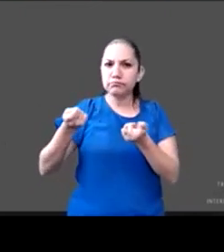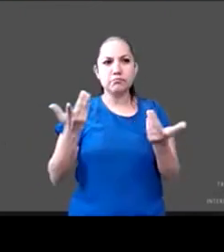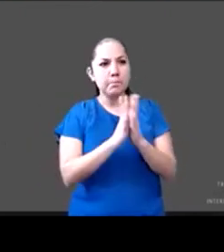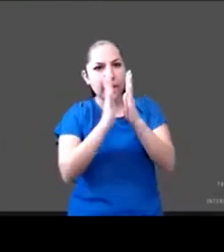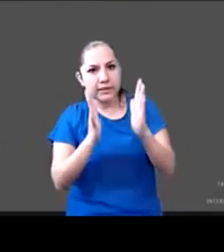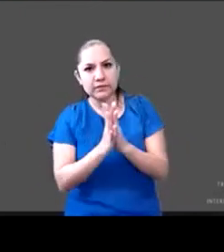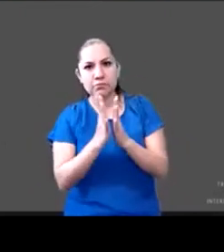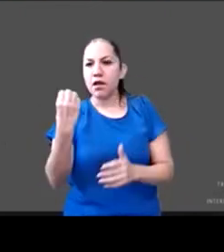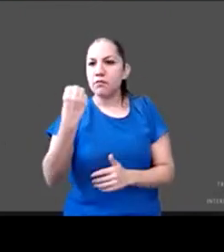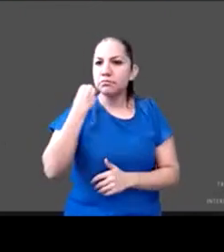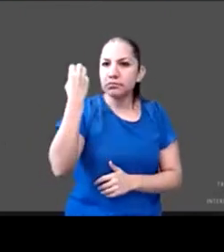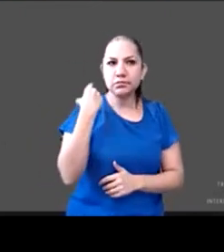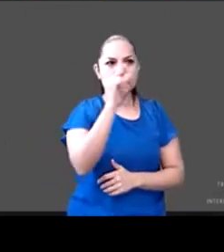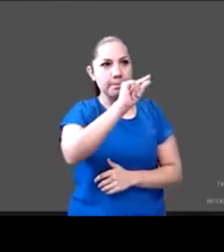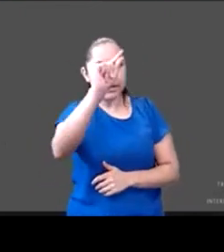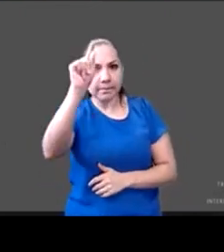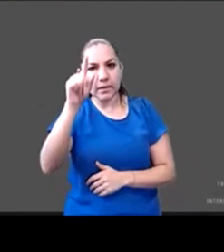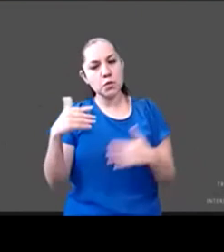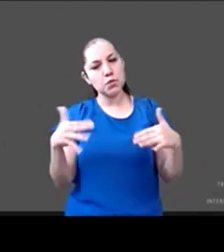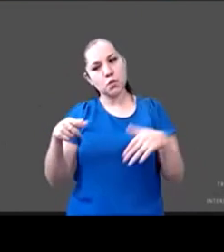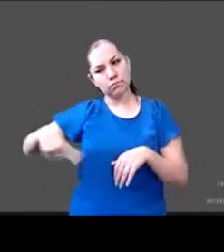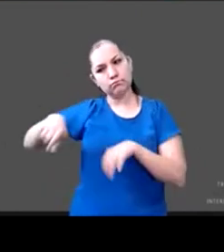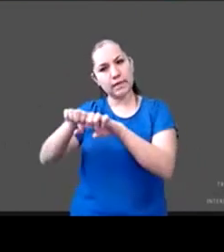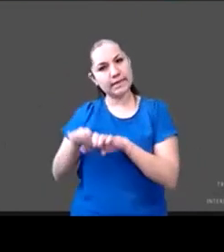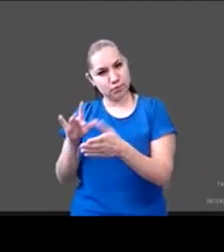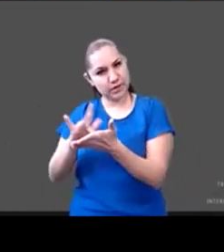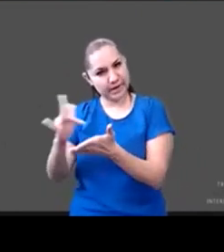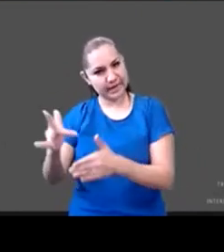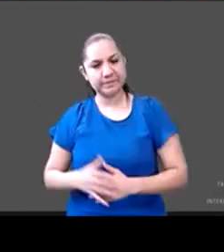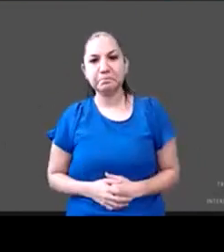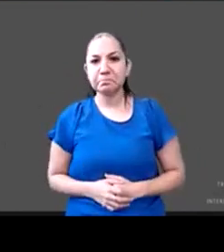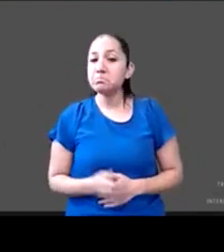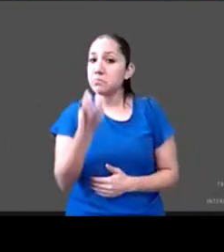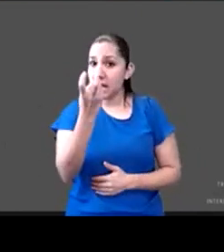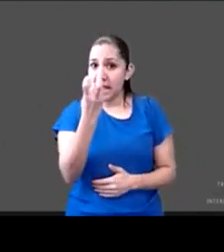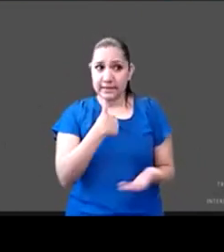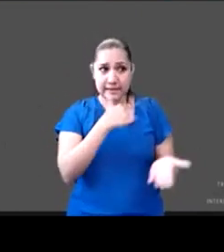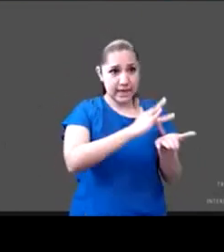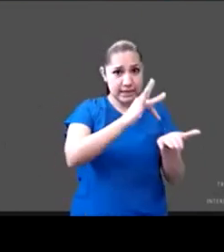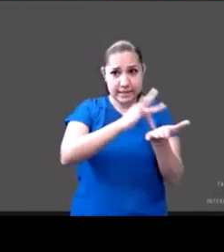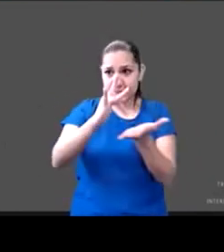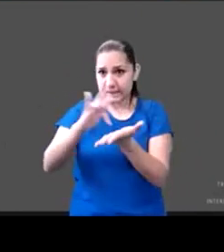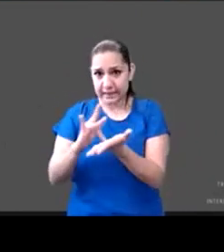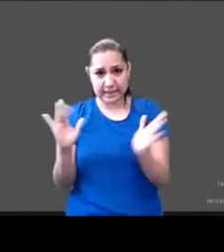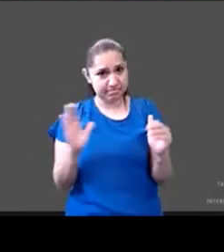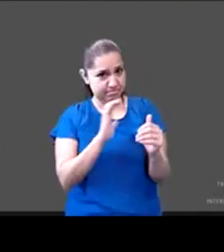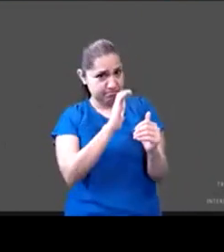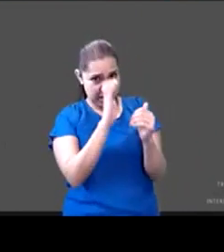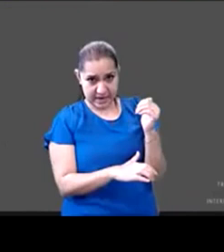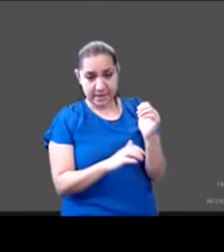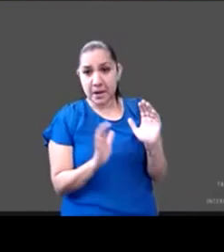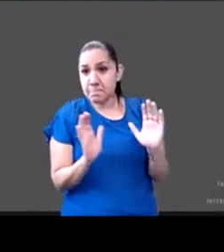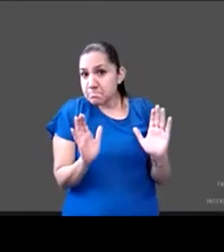de los conversatorios. Pues yo quisiera cerrar ahí los agradecimientos y no sé si quisieran decir